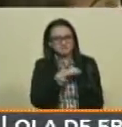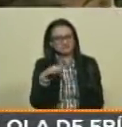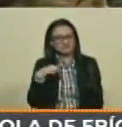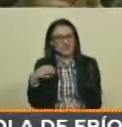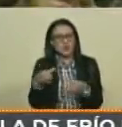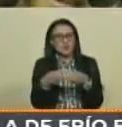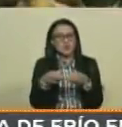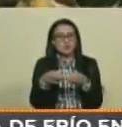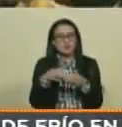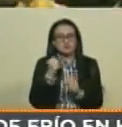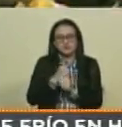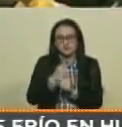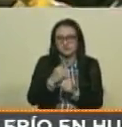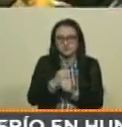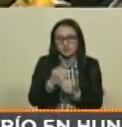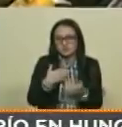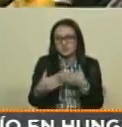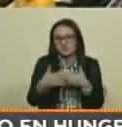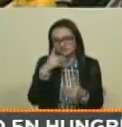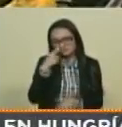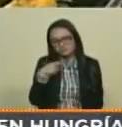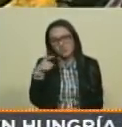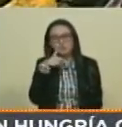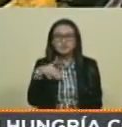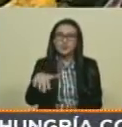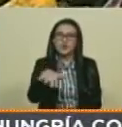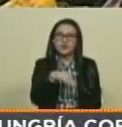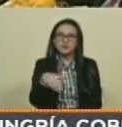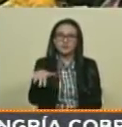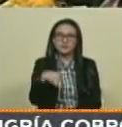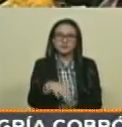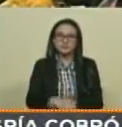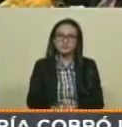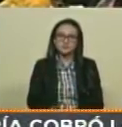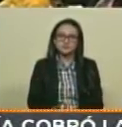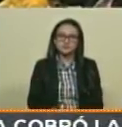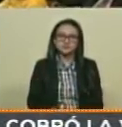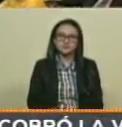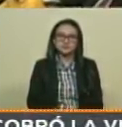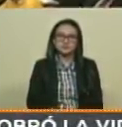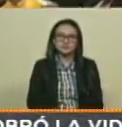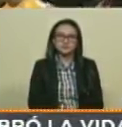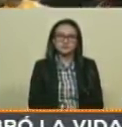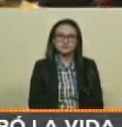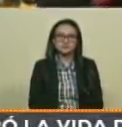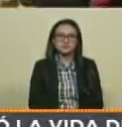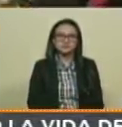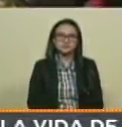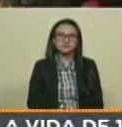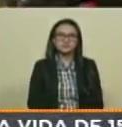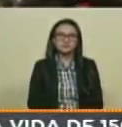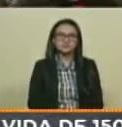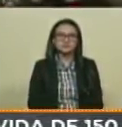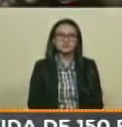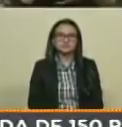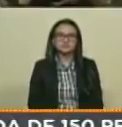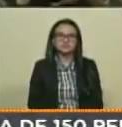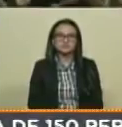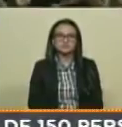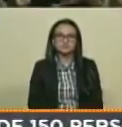grupo y no para la nación venezolana. Por lo tanto, una de las